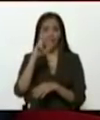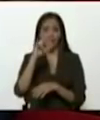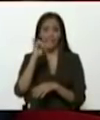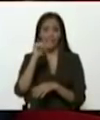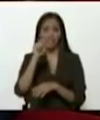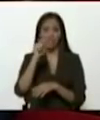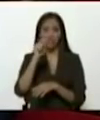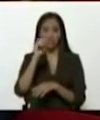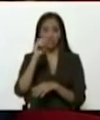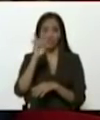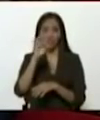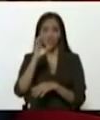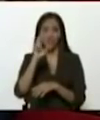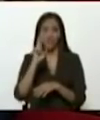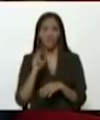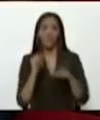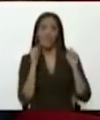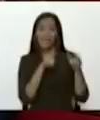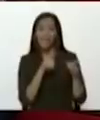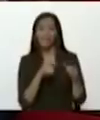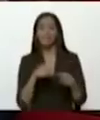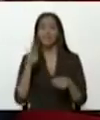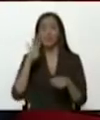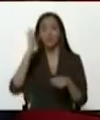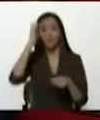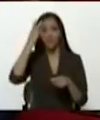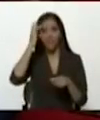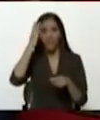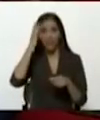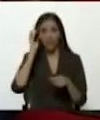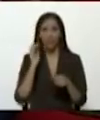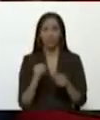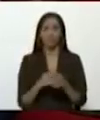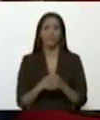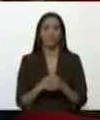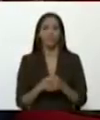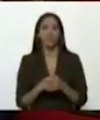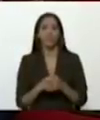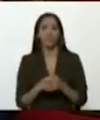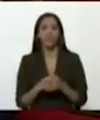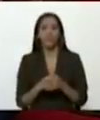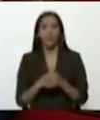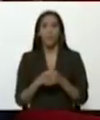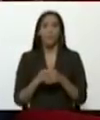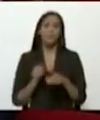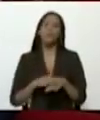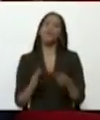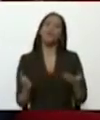además es de los del 4 de febrero, para no decir nombre, porque uno ha